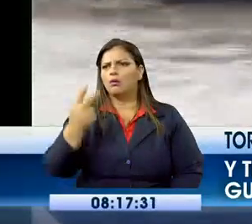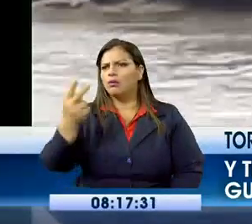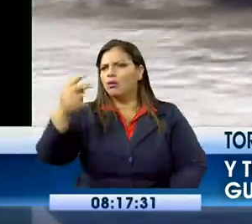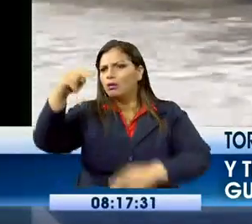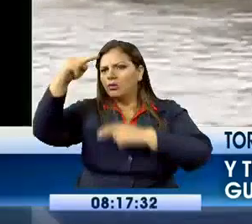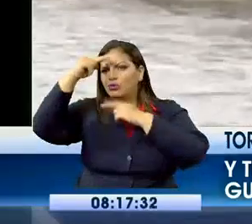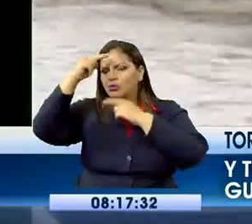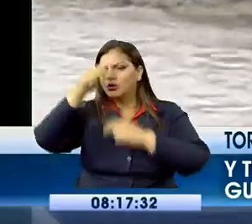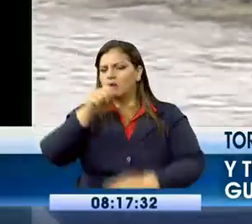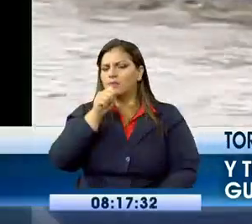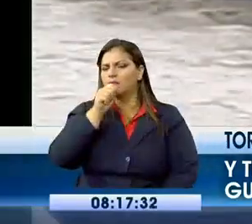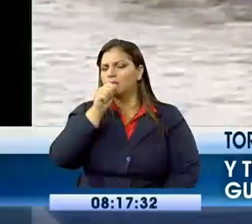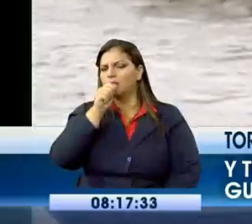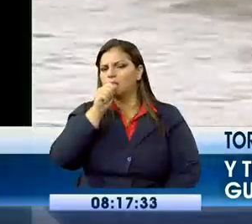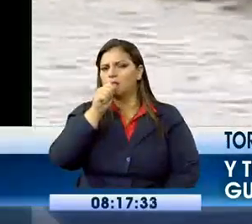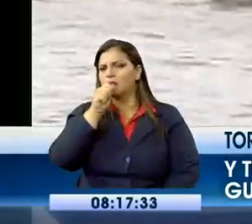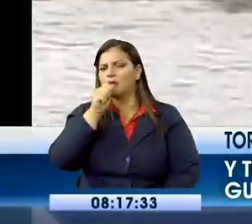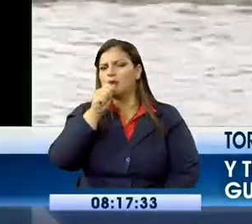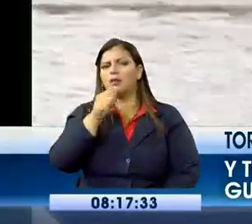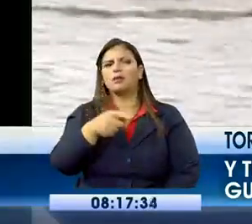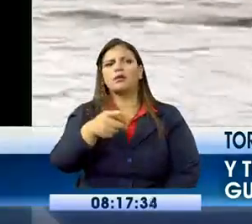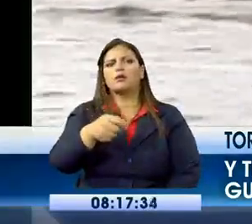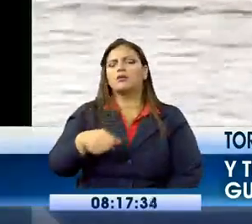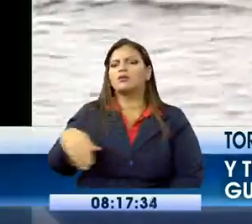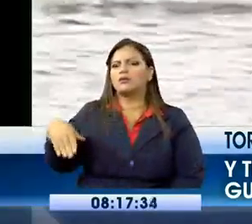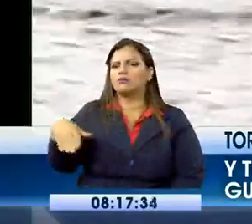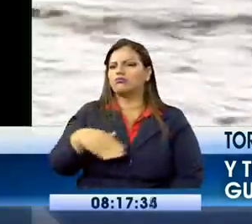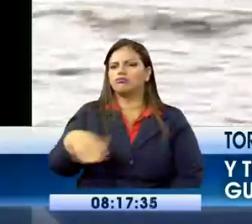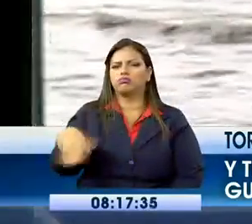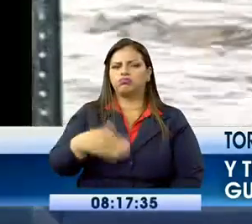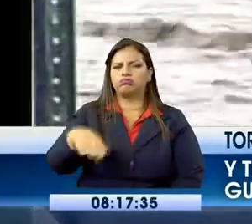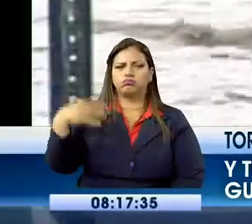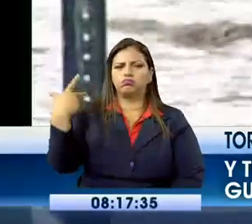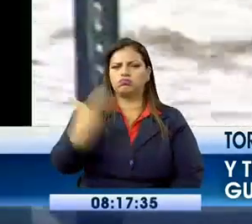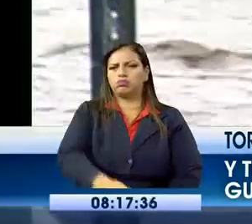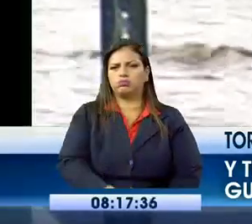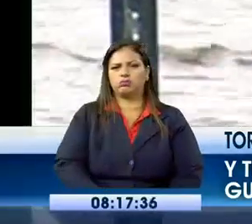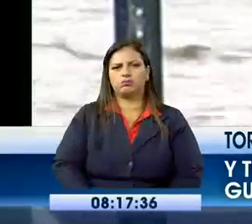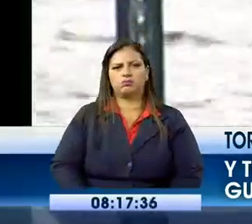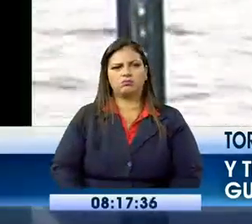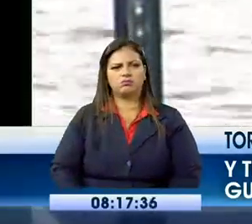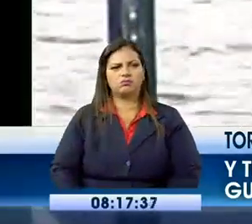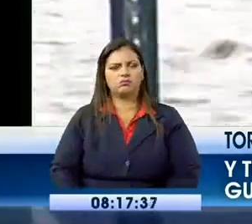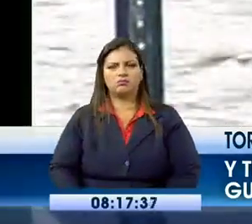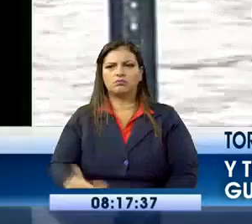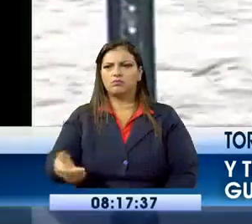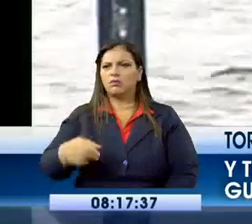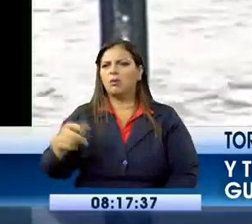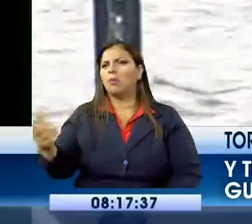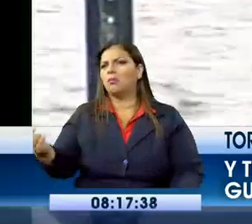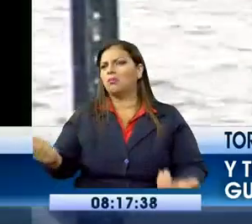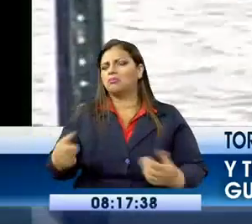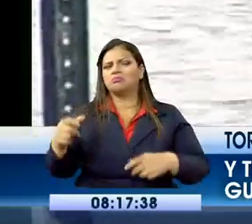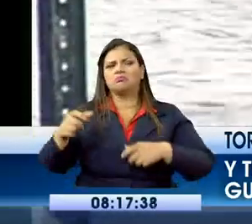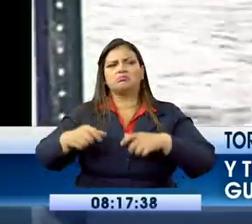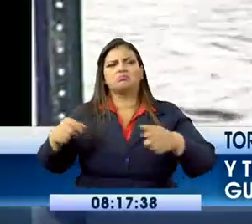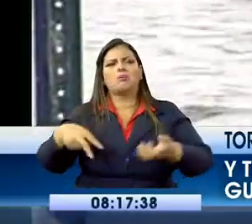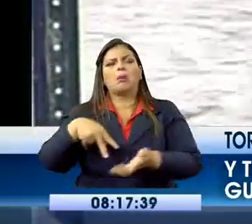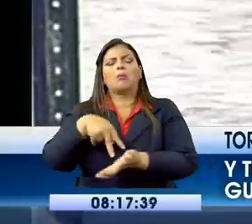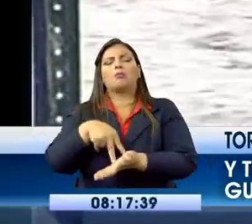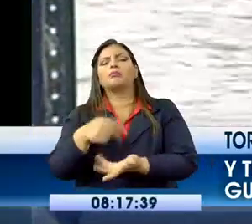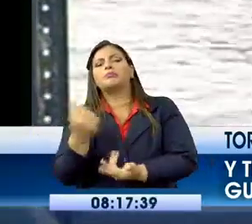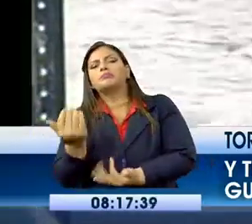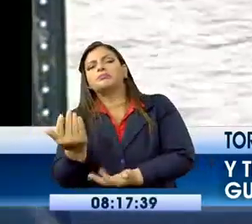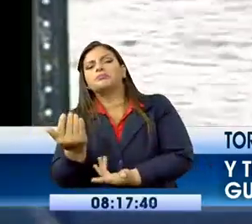el conductor, pues, porque ellos son chistosos, ¿no? Ven a la gente que está parada, ven que la gente está en la acera y aceleran